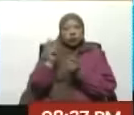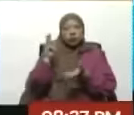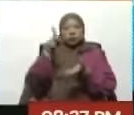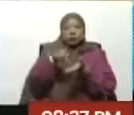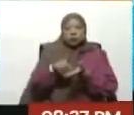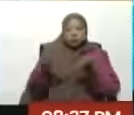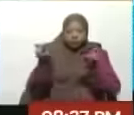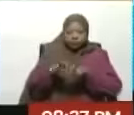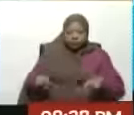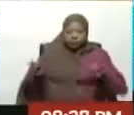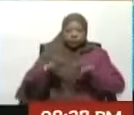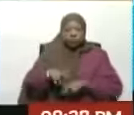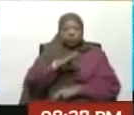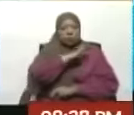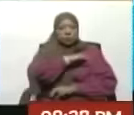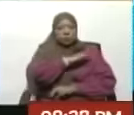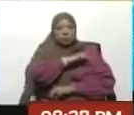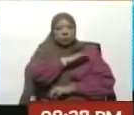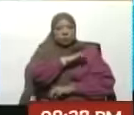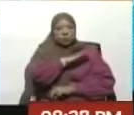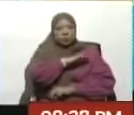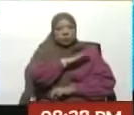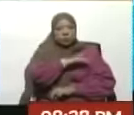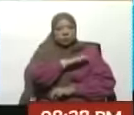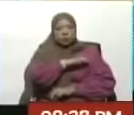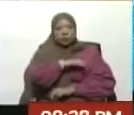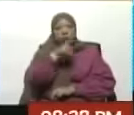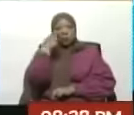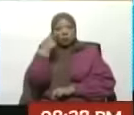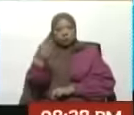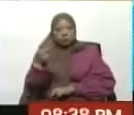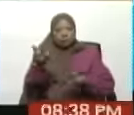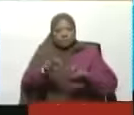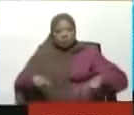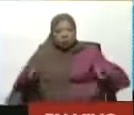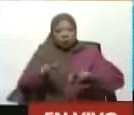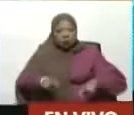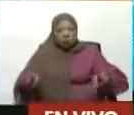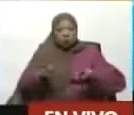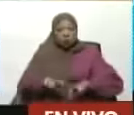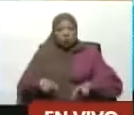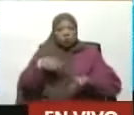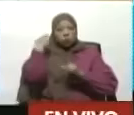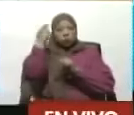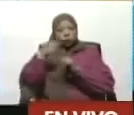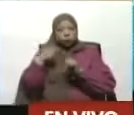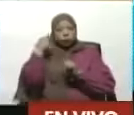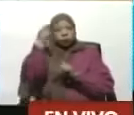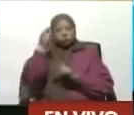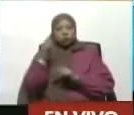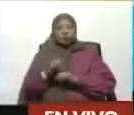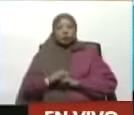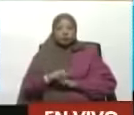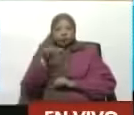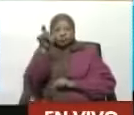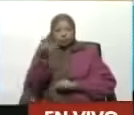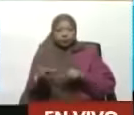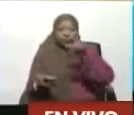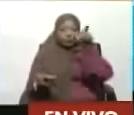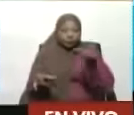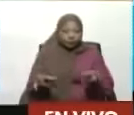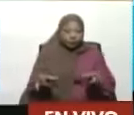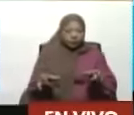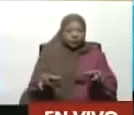los investigadores, nuestros sabuesos, que son buenos, afortunadamente, vieron la grabación y vieron